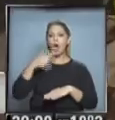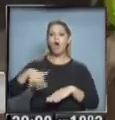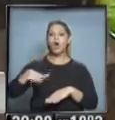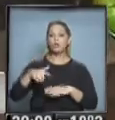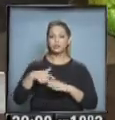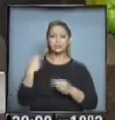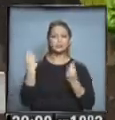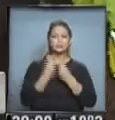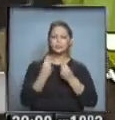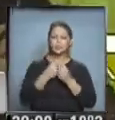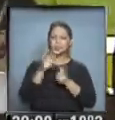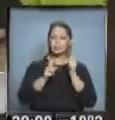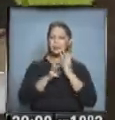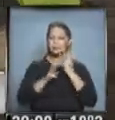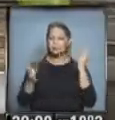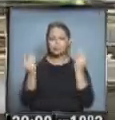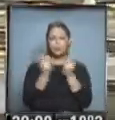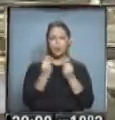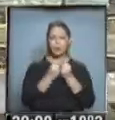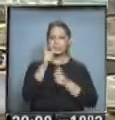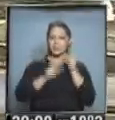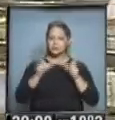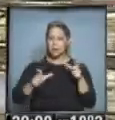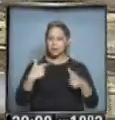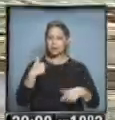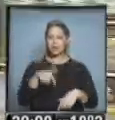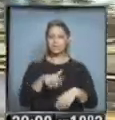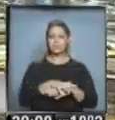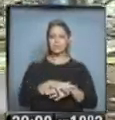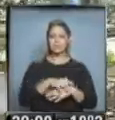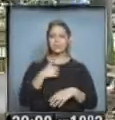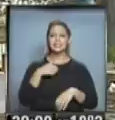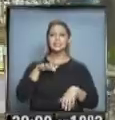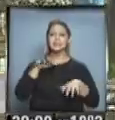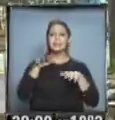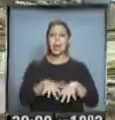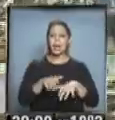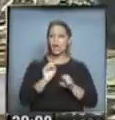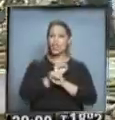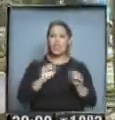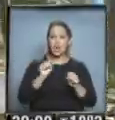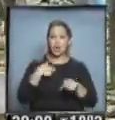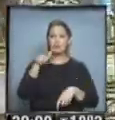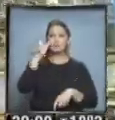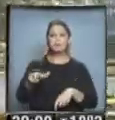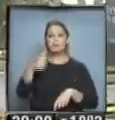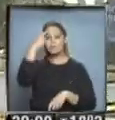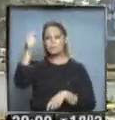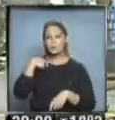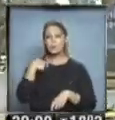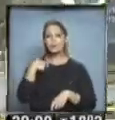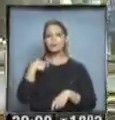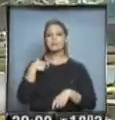La cantidad de gente es impresionante. Este es el paro sorpresivo de los maquinistas del gremio